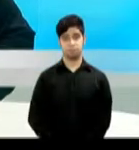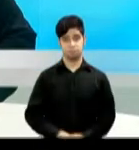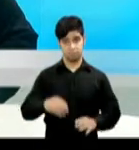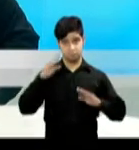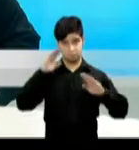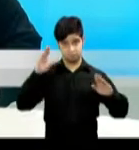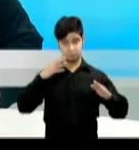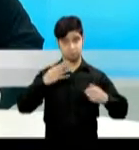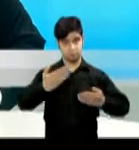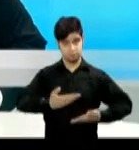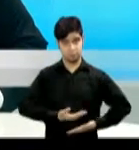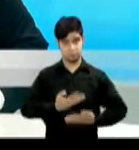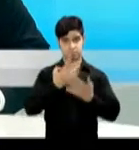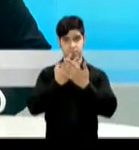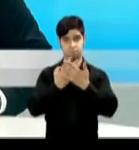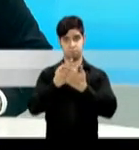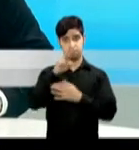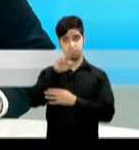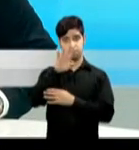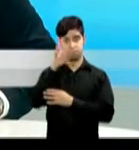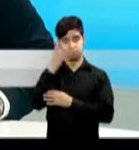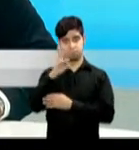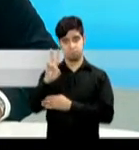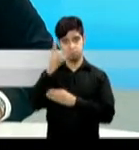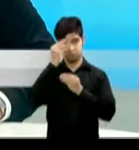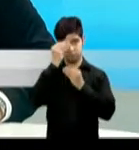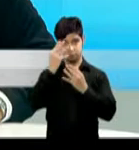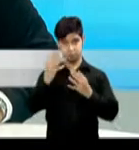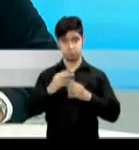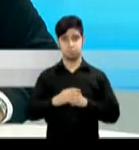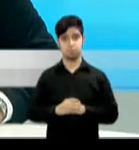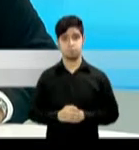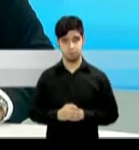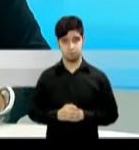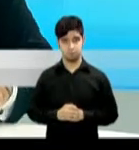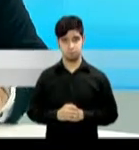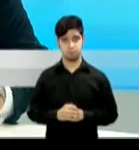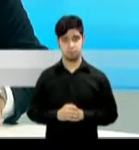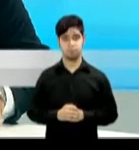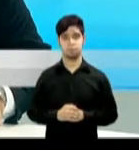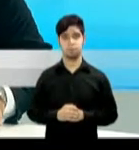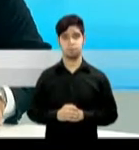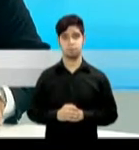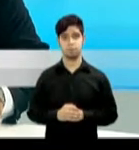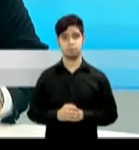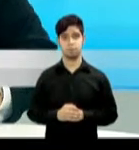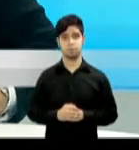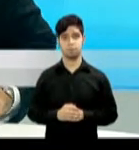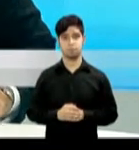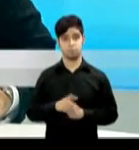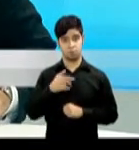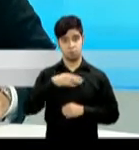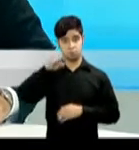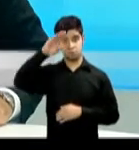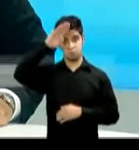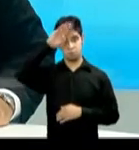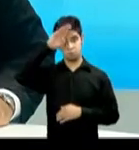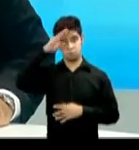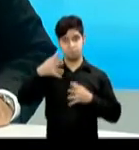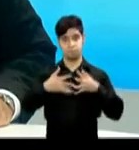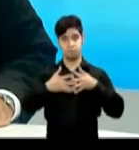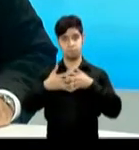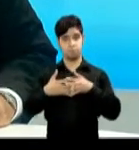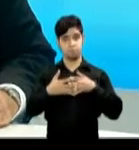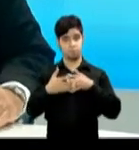Saludos amigos televidentes, bienvenidos a Noticias 24/7 Informa. Pasamos a las noticias para hoy. Cuba y los Estados